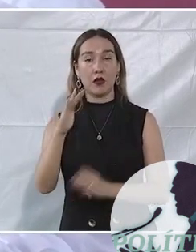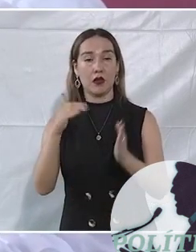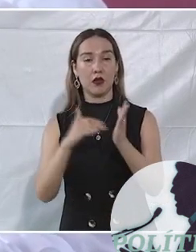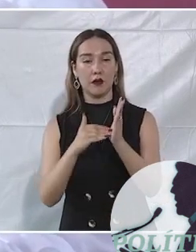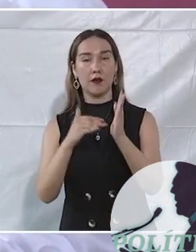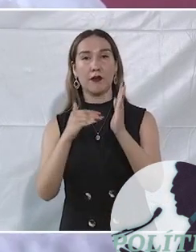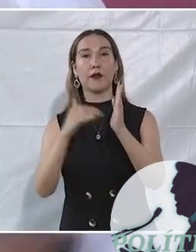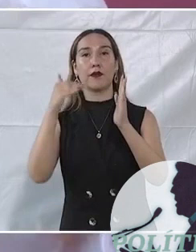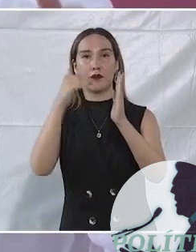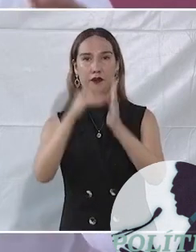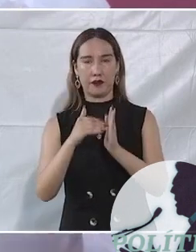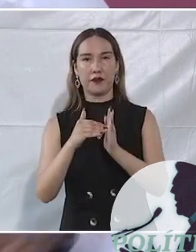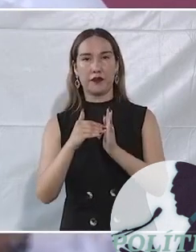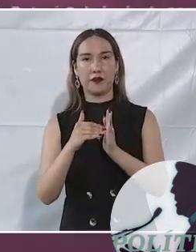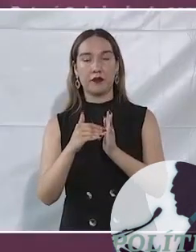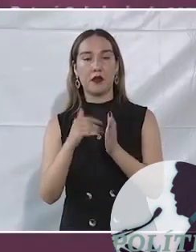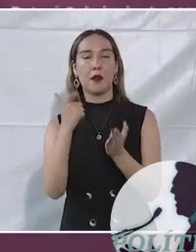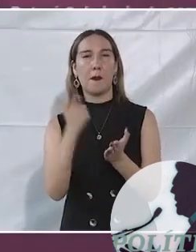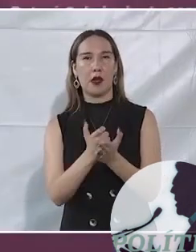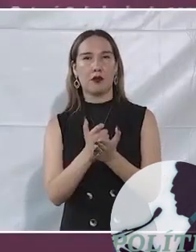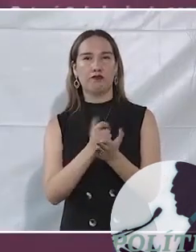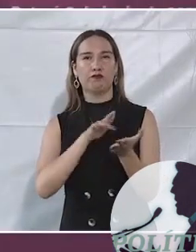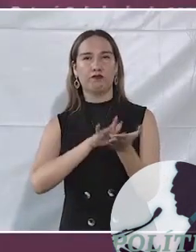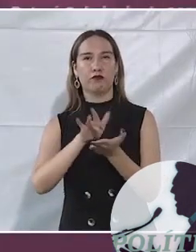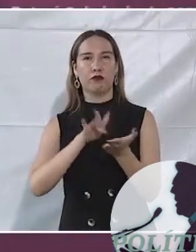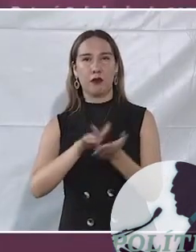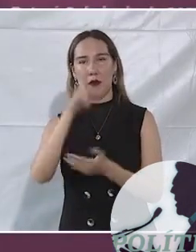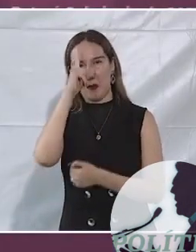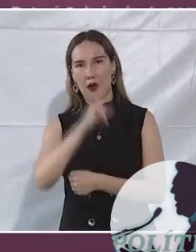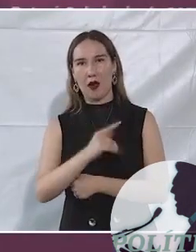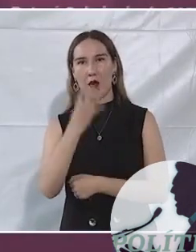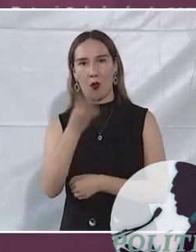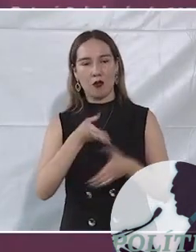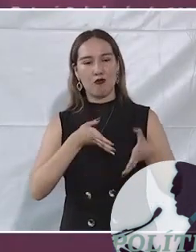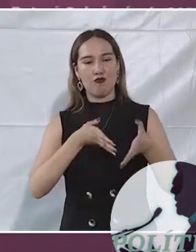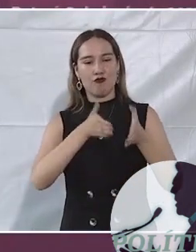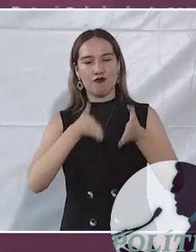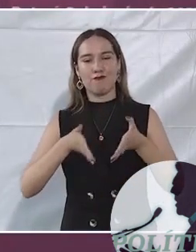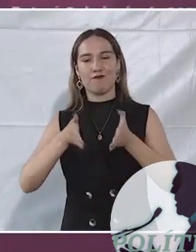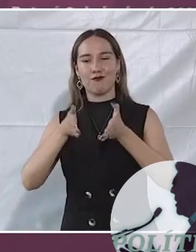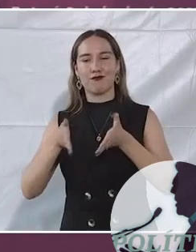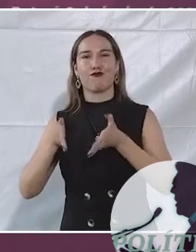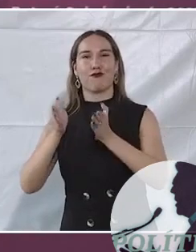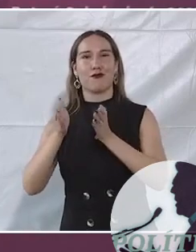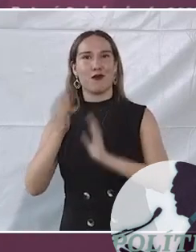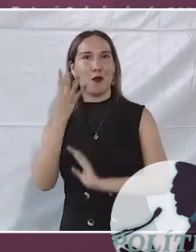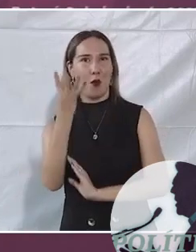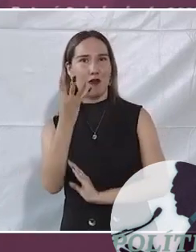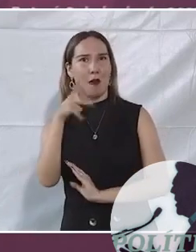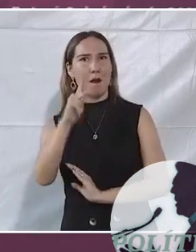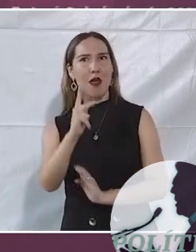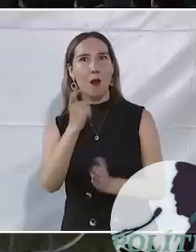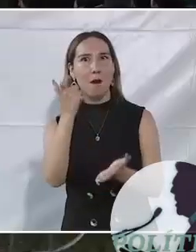10,000 millones de pesos para que esa carretera sea de 4 carriles y no va a ser de paga.